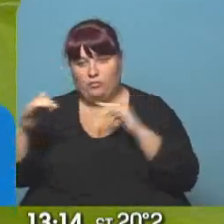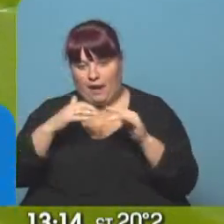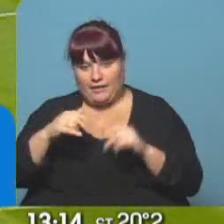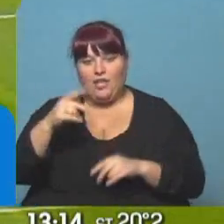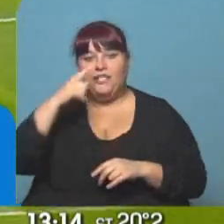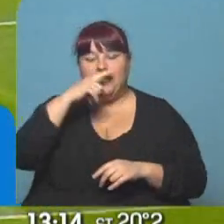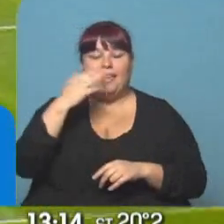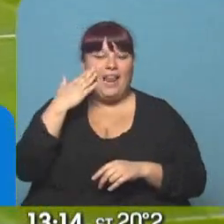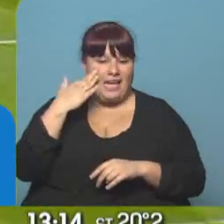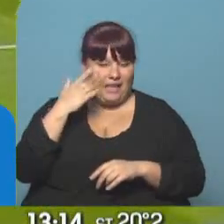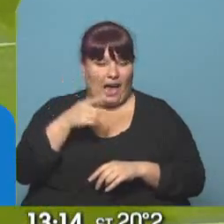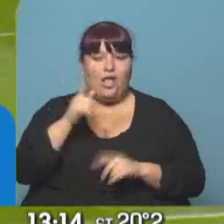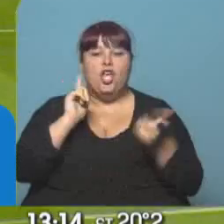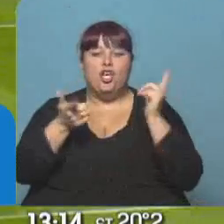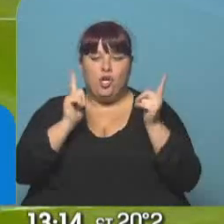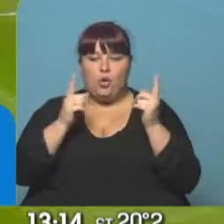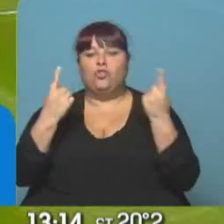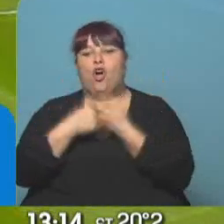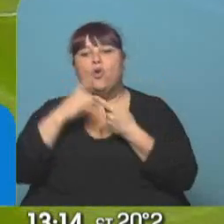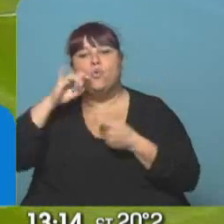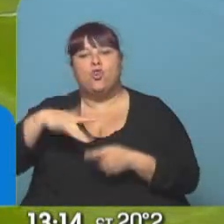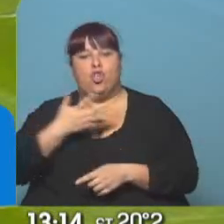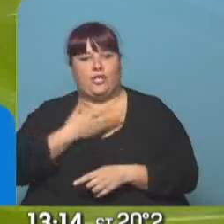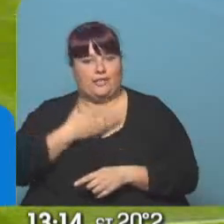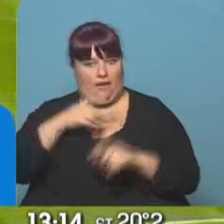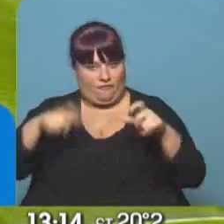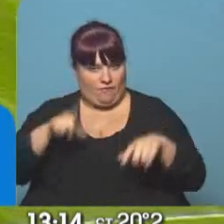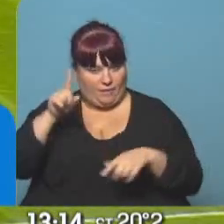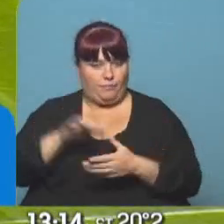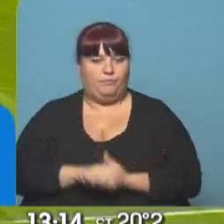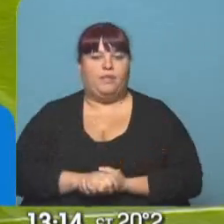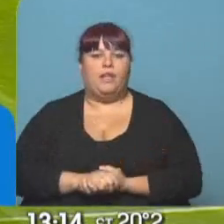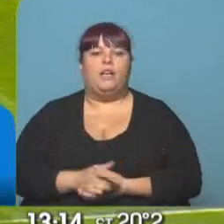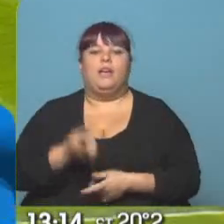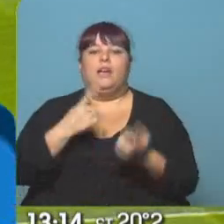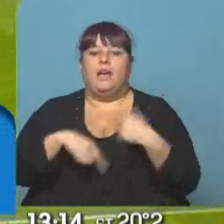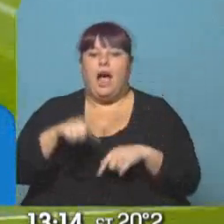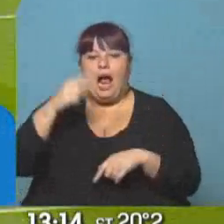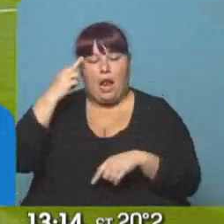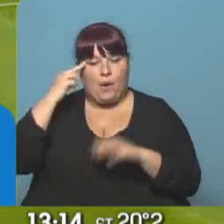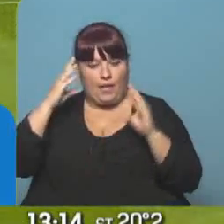las 19:05 Newell's recibirá a Unión en el Coloso Marcelo Bielsa. Y desde las